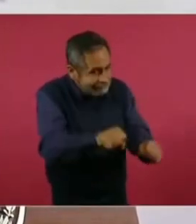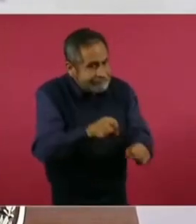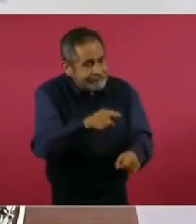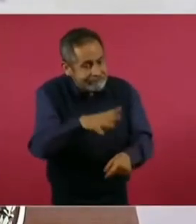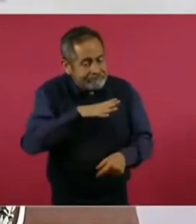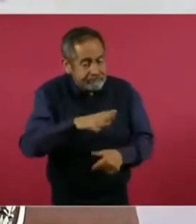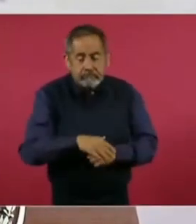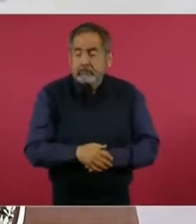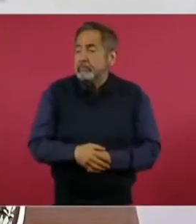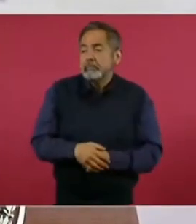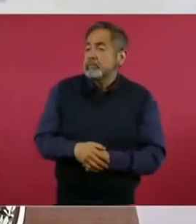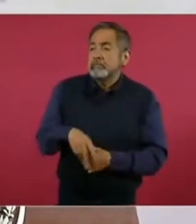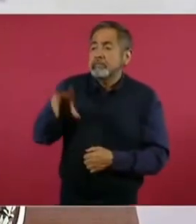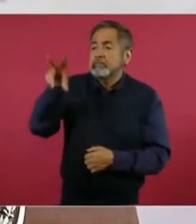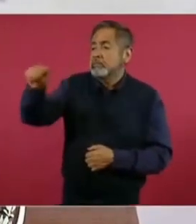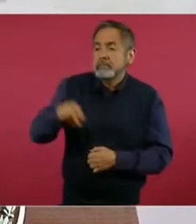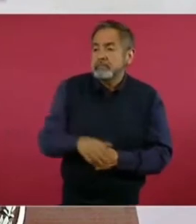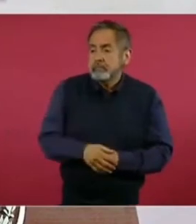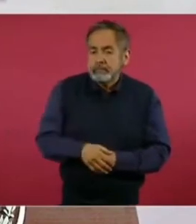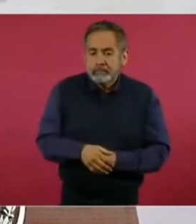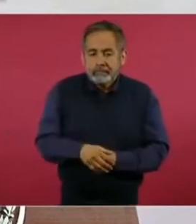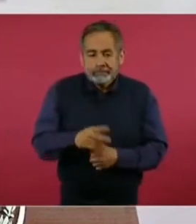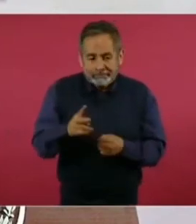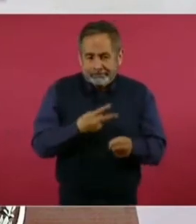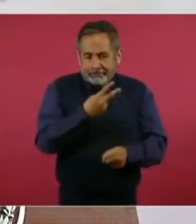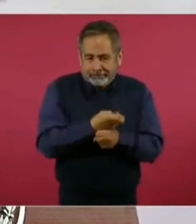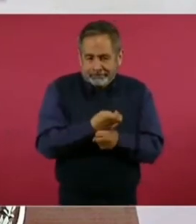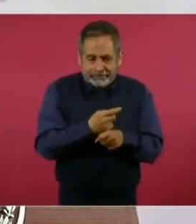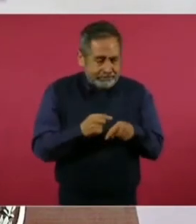y en una segunda instancia